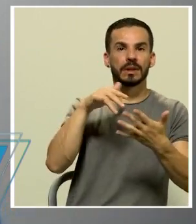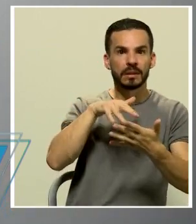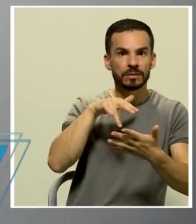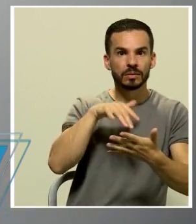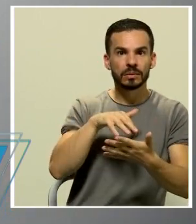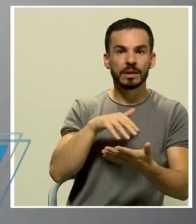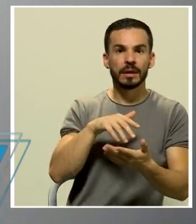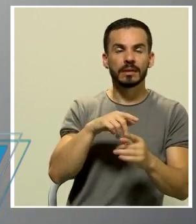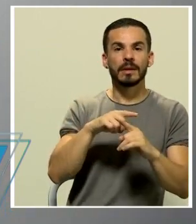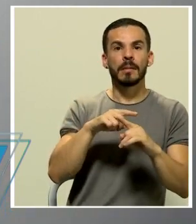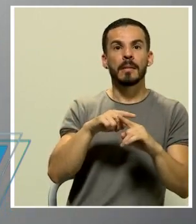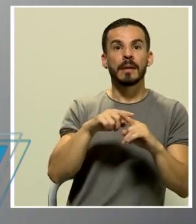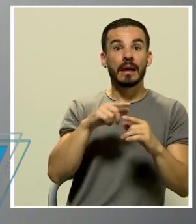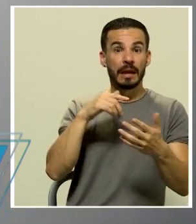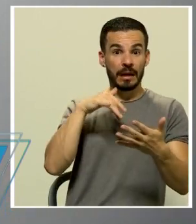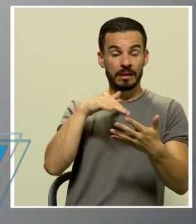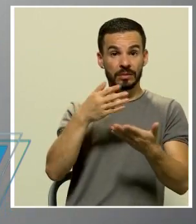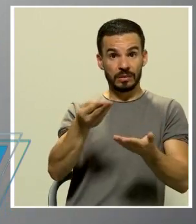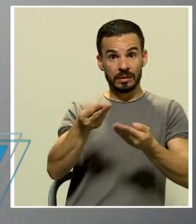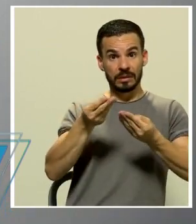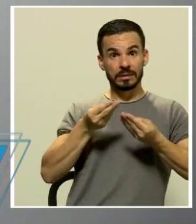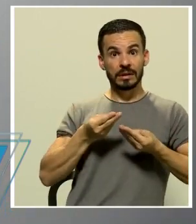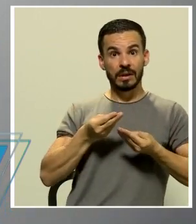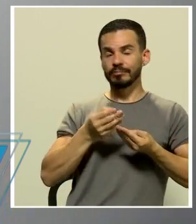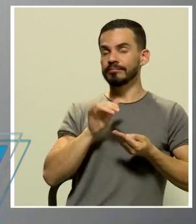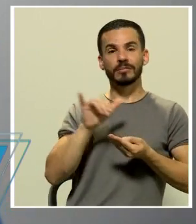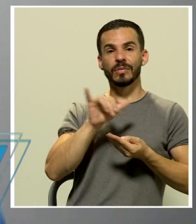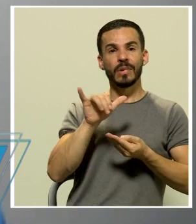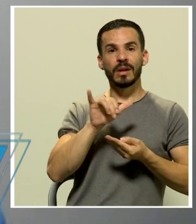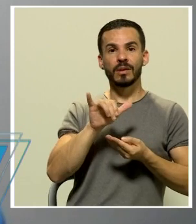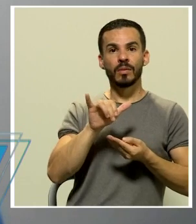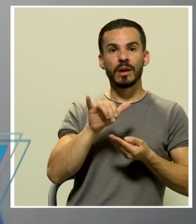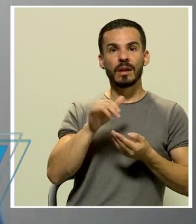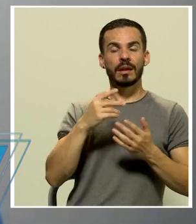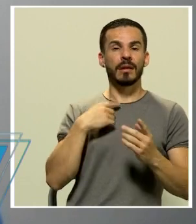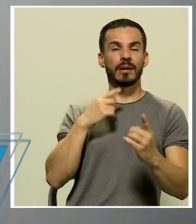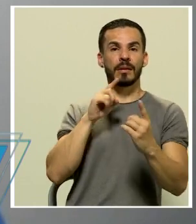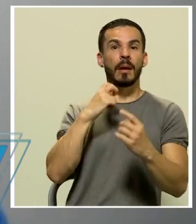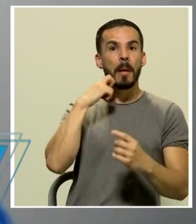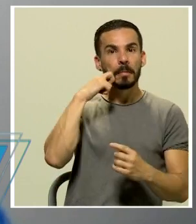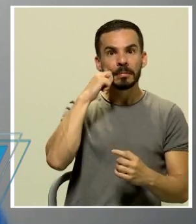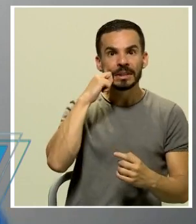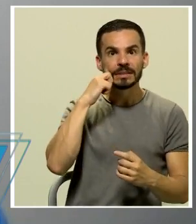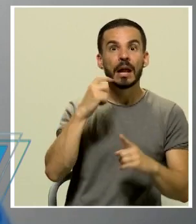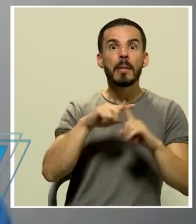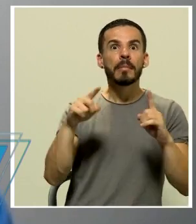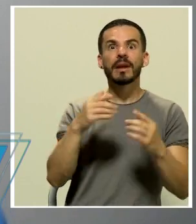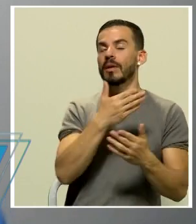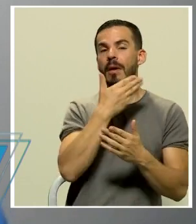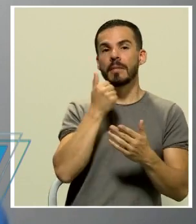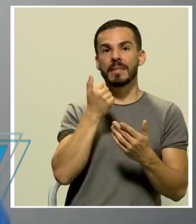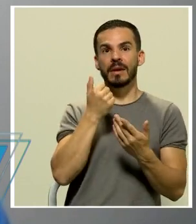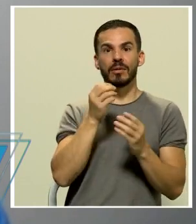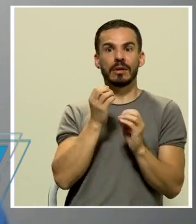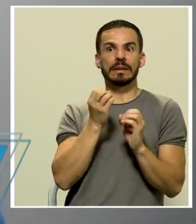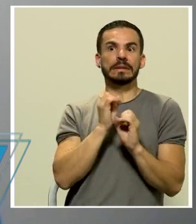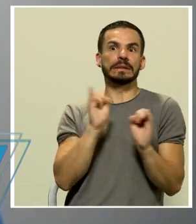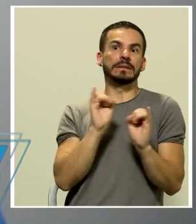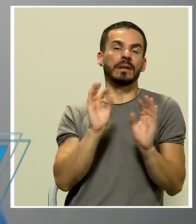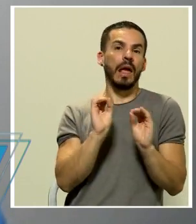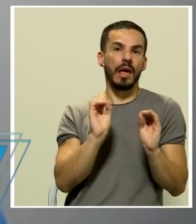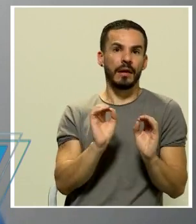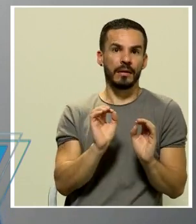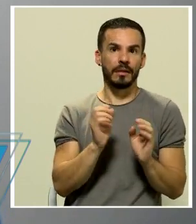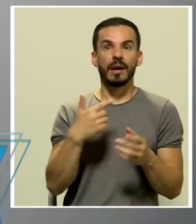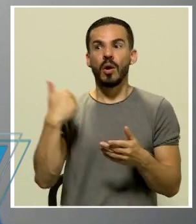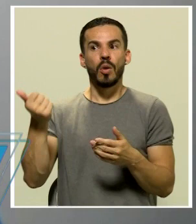El estudio que están recibiendo no era igual al presencial, pero es muchísimo mejor al que no están recibiendo en la educación pública.